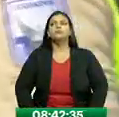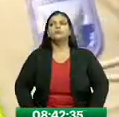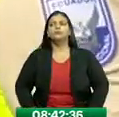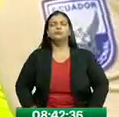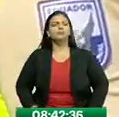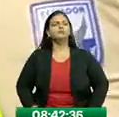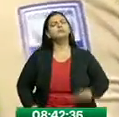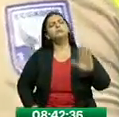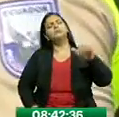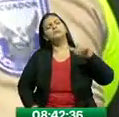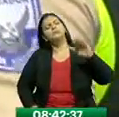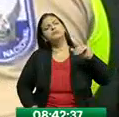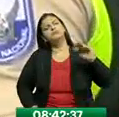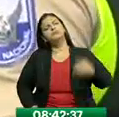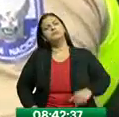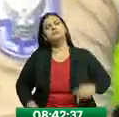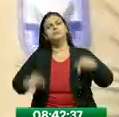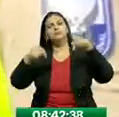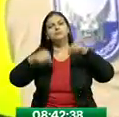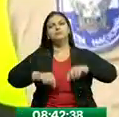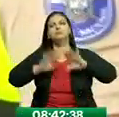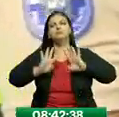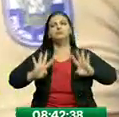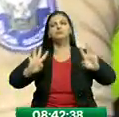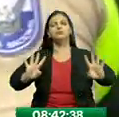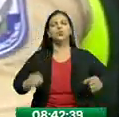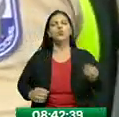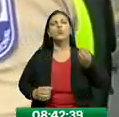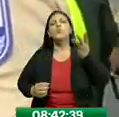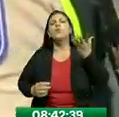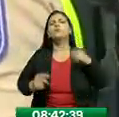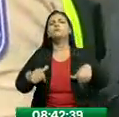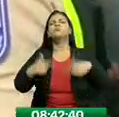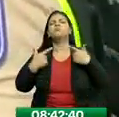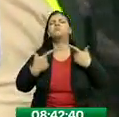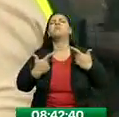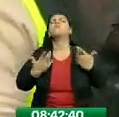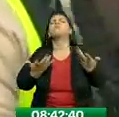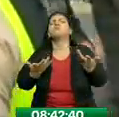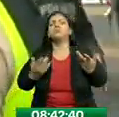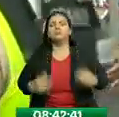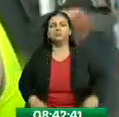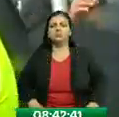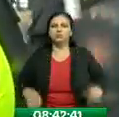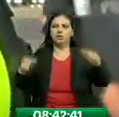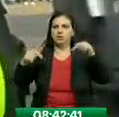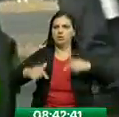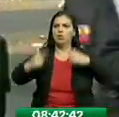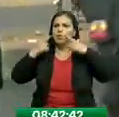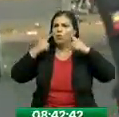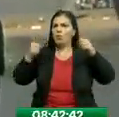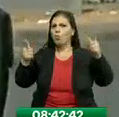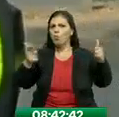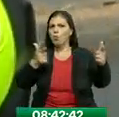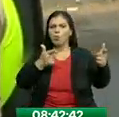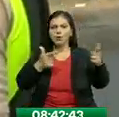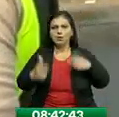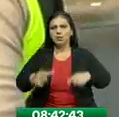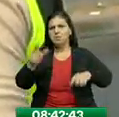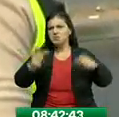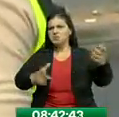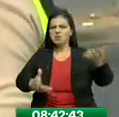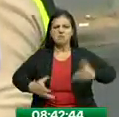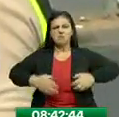básico. ¿Cuánto de personal y cuál es el trabajo puntual que están realizando? Nosotros estamos aquí para precautelar el orden público, para que no se